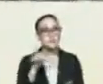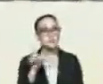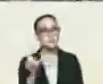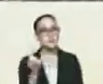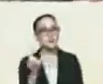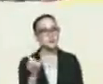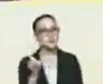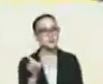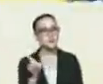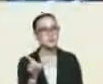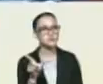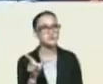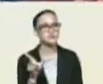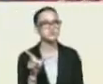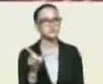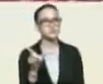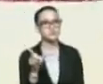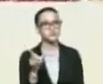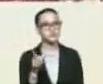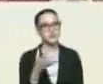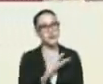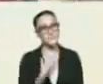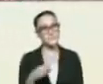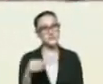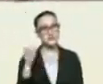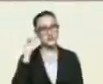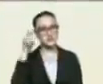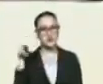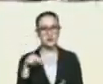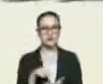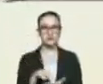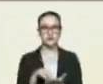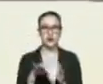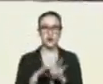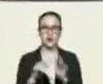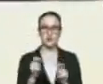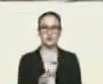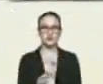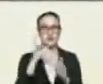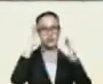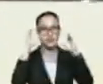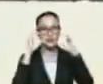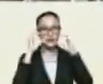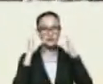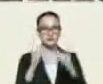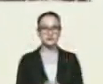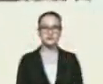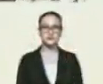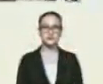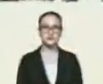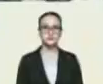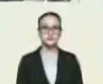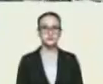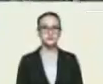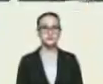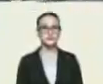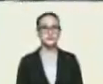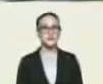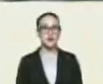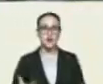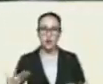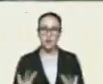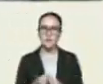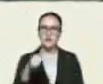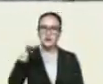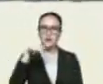de Venezuela. Escuchemos a la presidenta de la Asamblea Nacional Constituyente, Delcy Rodríguez. Que nos acompaña el día